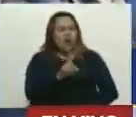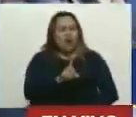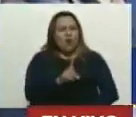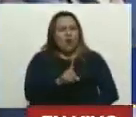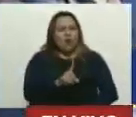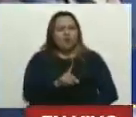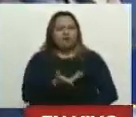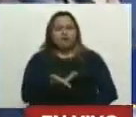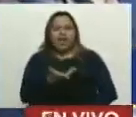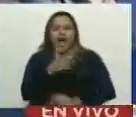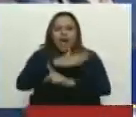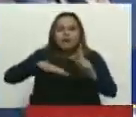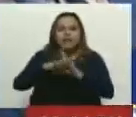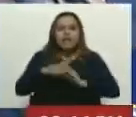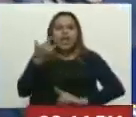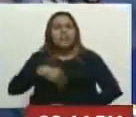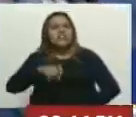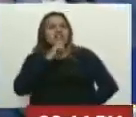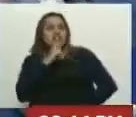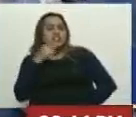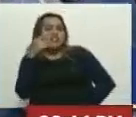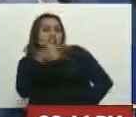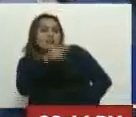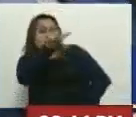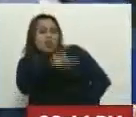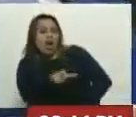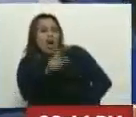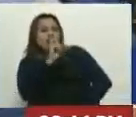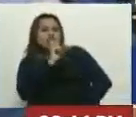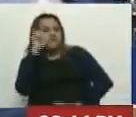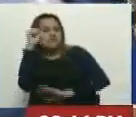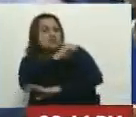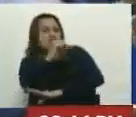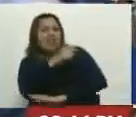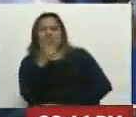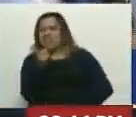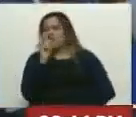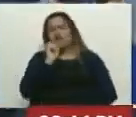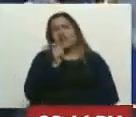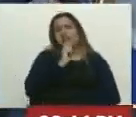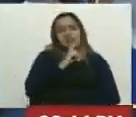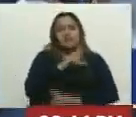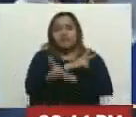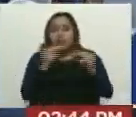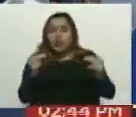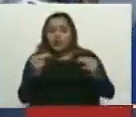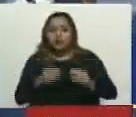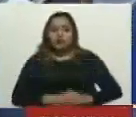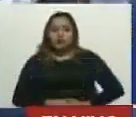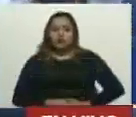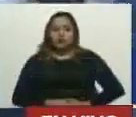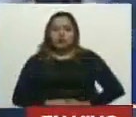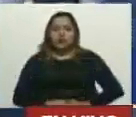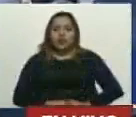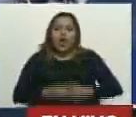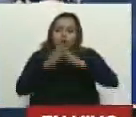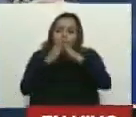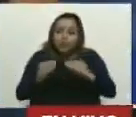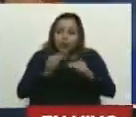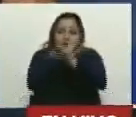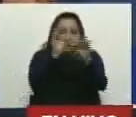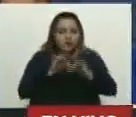sea una dificultad adicional que tenemos que abordar. En general, todos los nodos críticos,